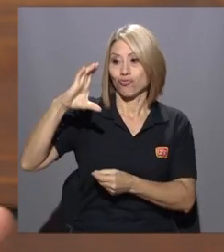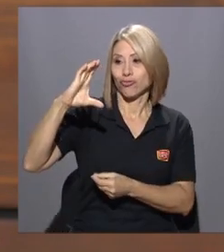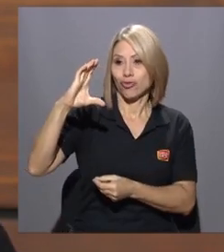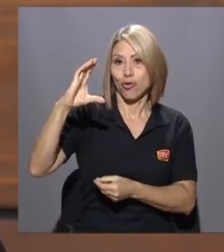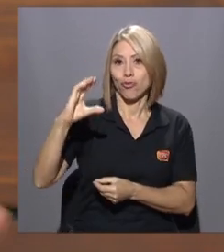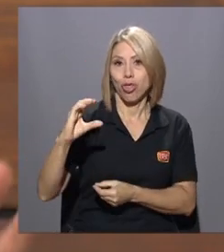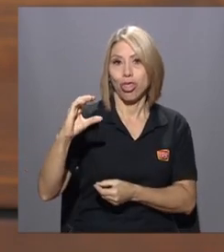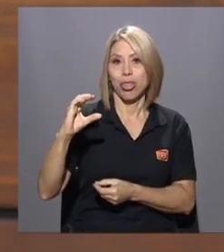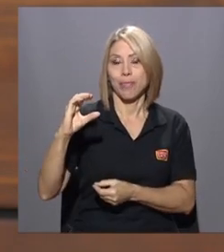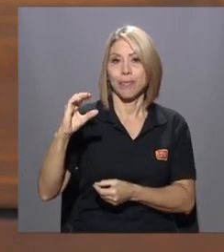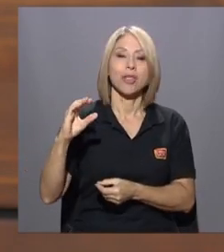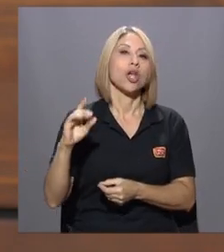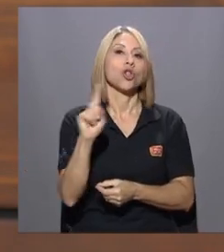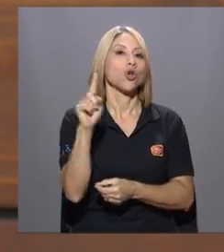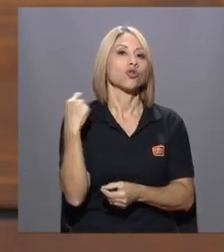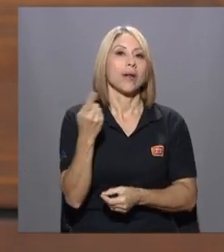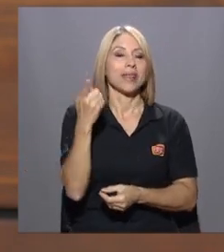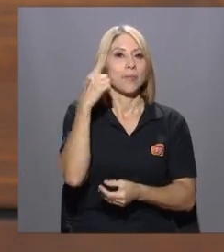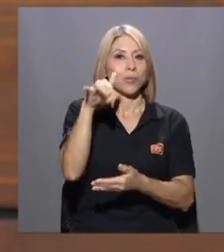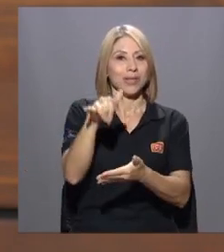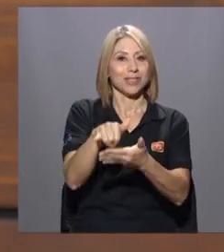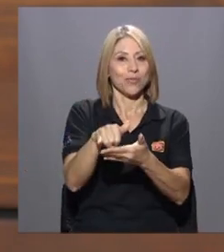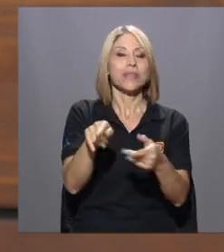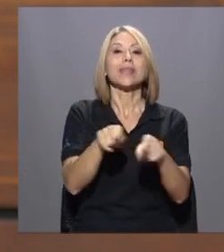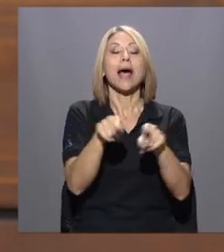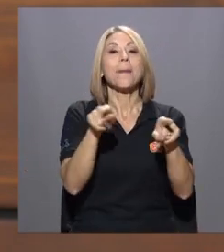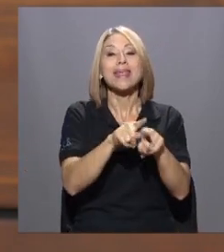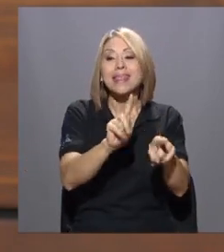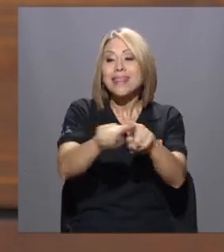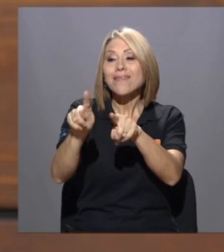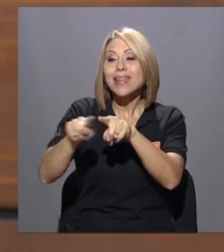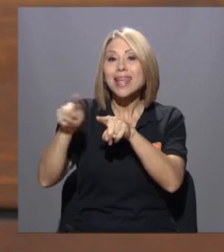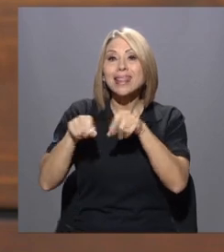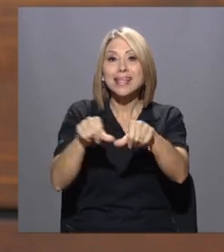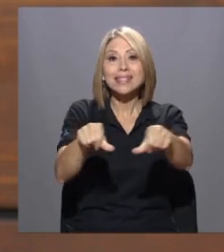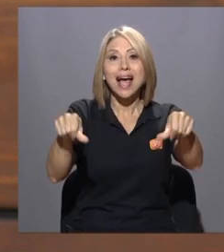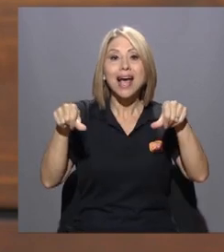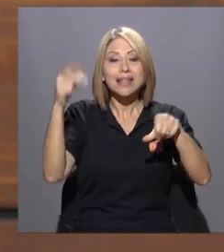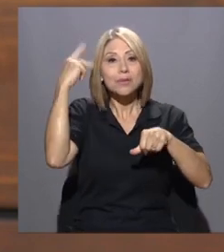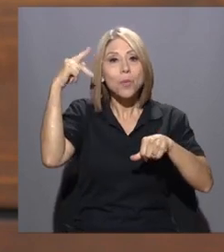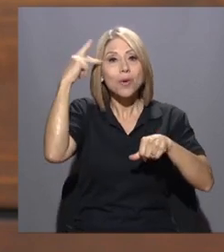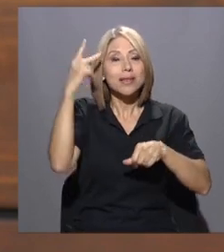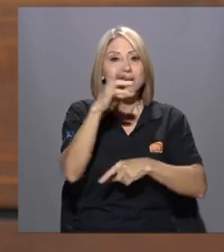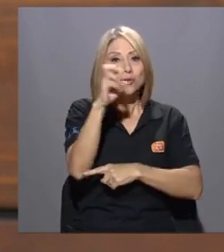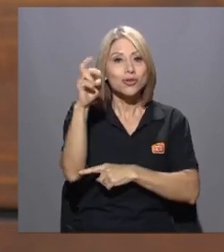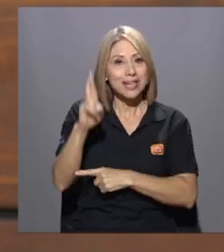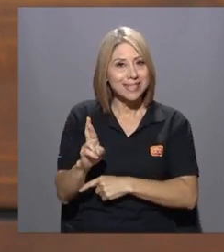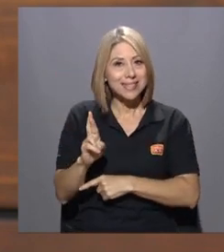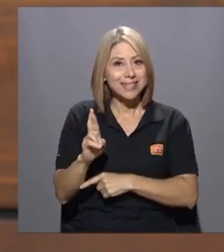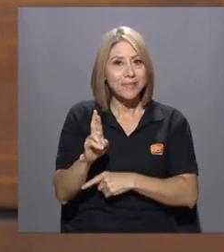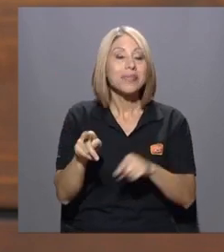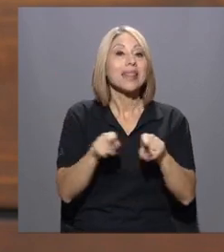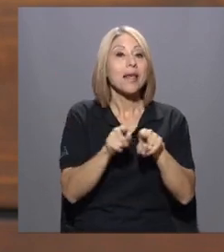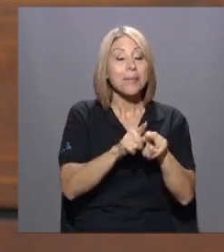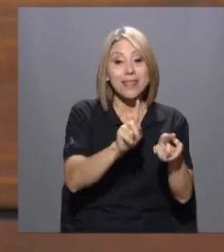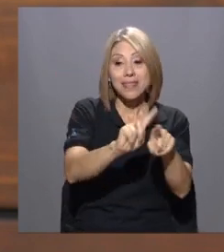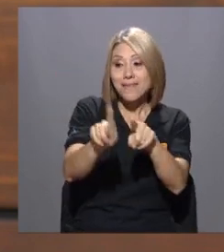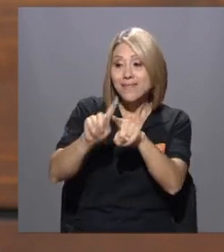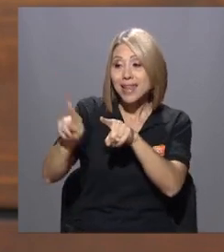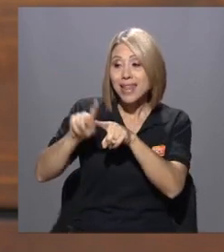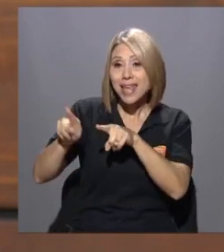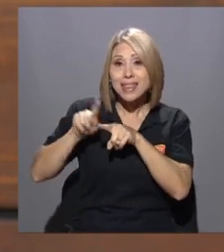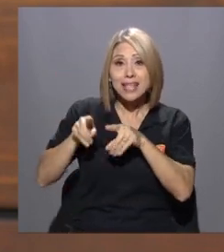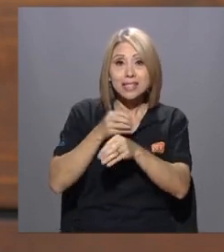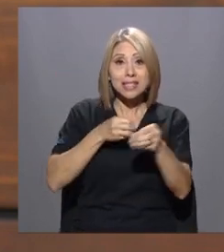diferentes espacios de la vida política costarricense y también en diferentes instancias del Estado